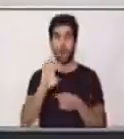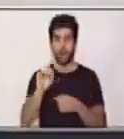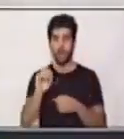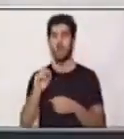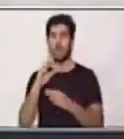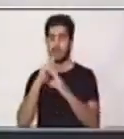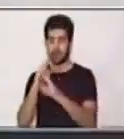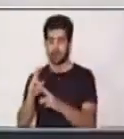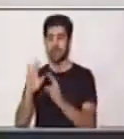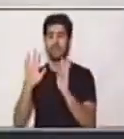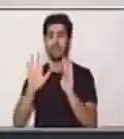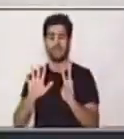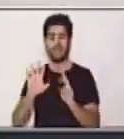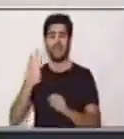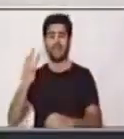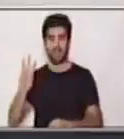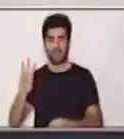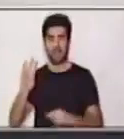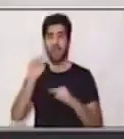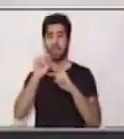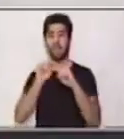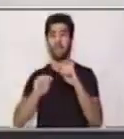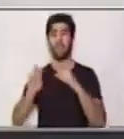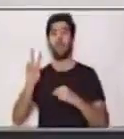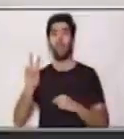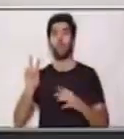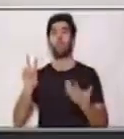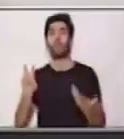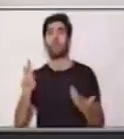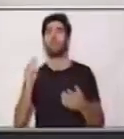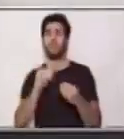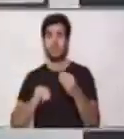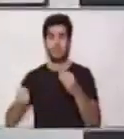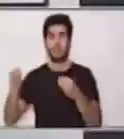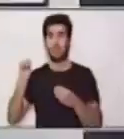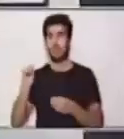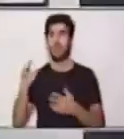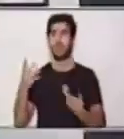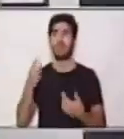La mitad nos va a dar 36.5.